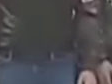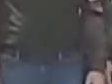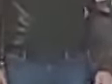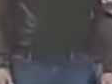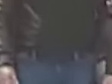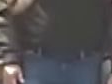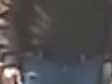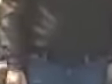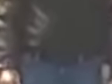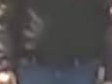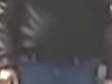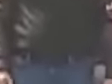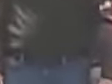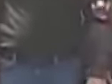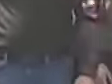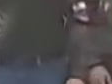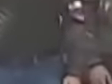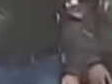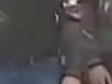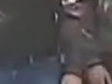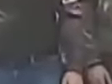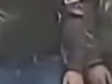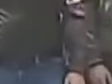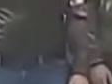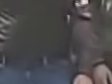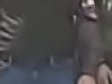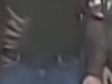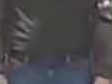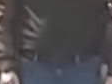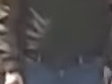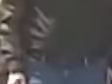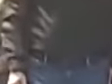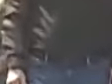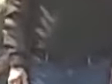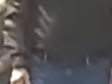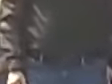en el mes de marzo, en el mes de abril,